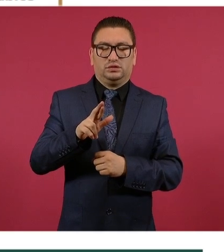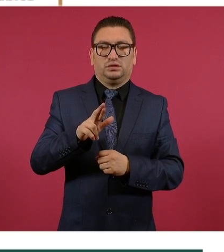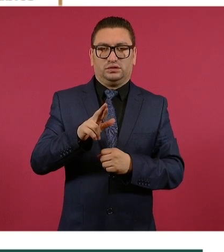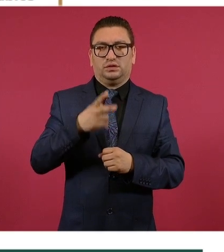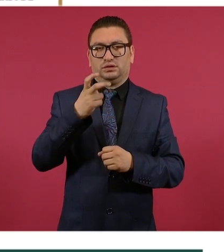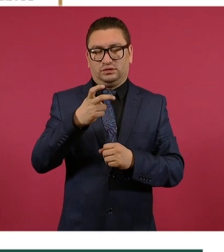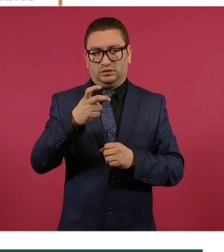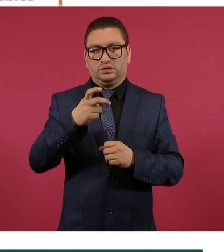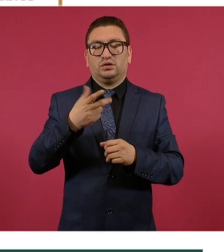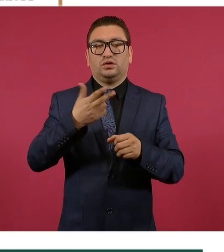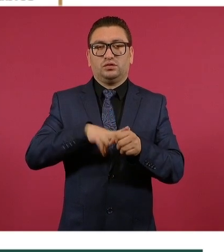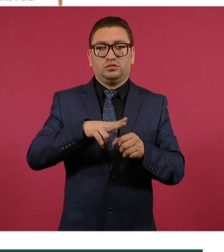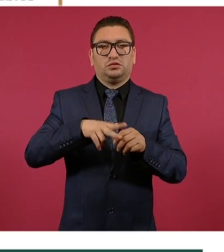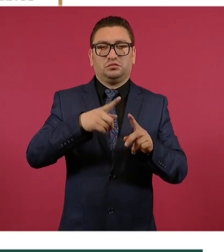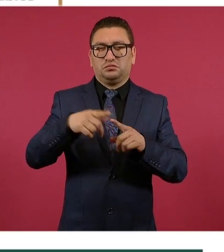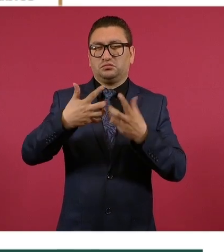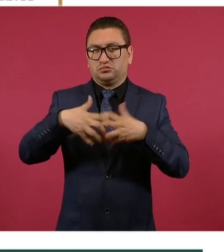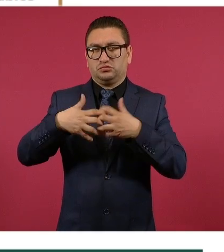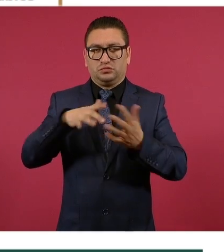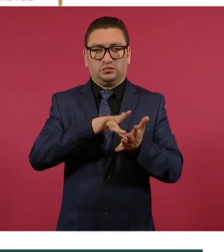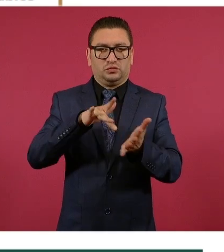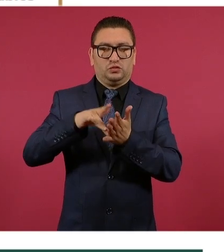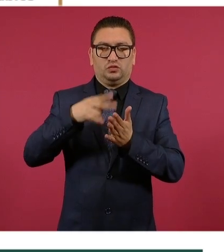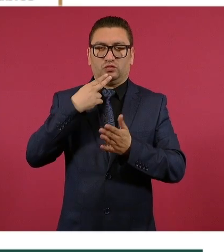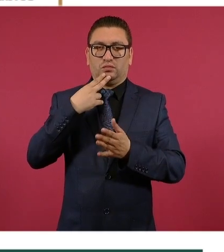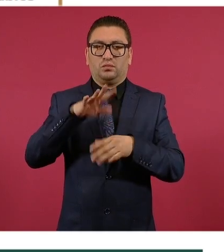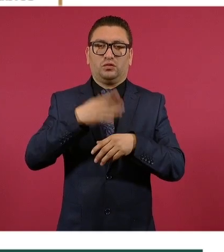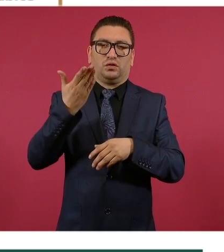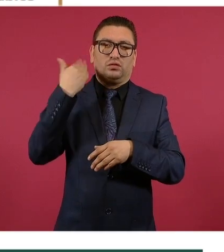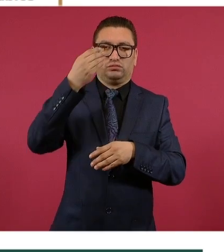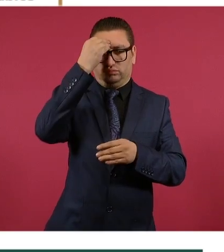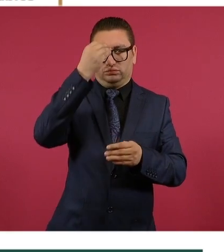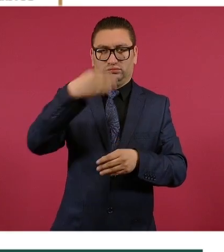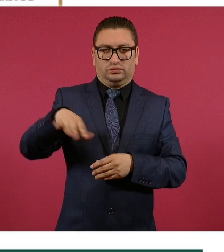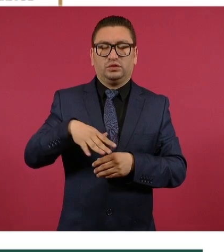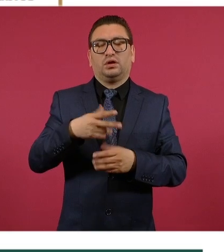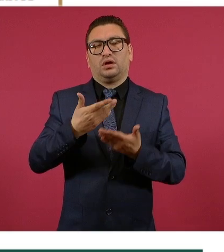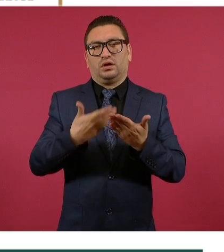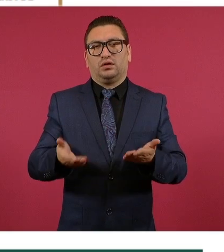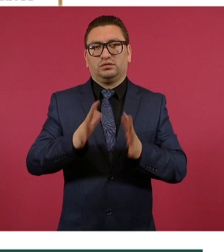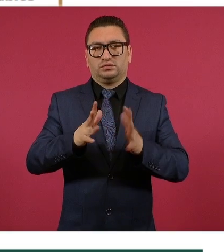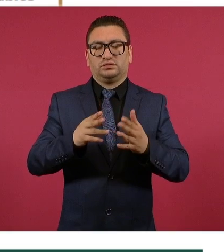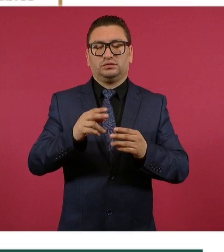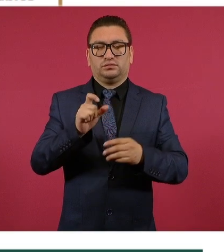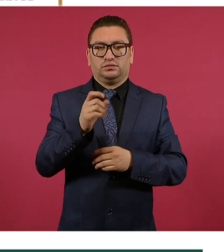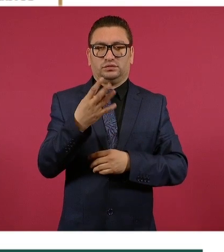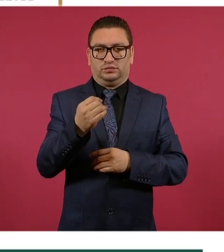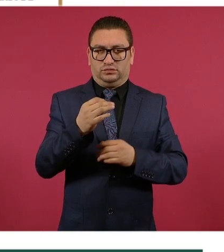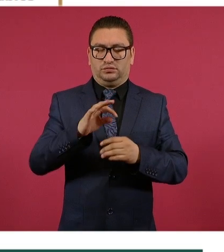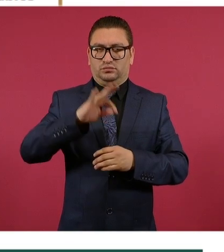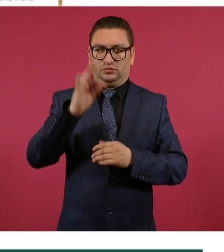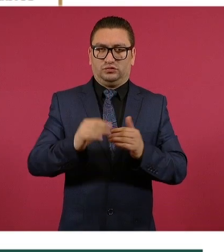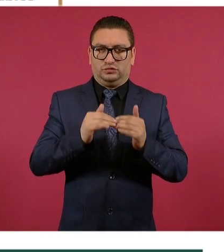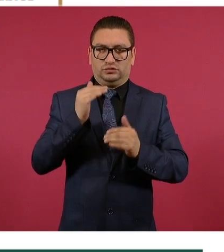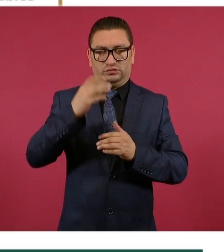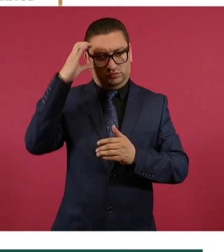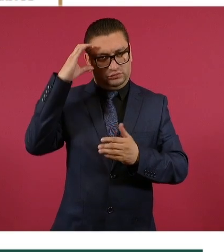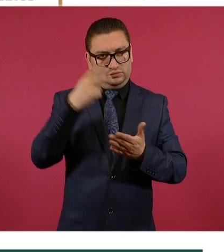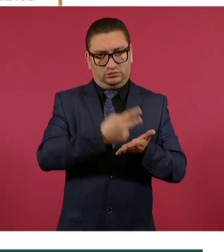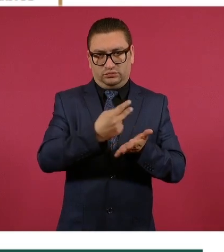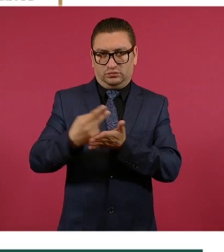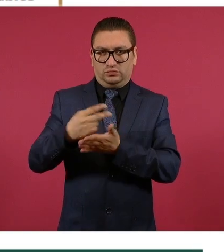echar a andar varios hospitales que habían estado abandonados. Hay un incremento ya del 29% de las camas